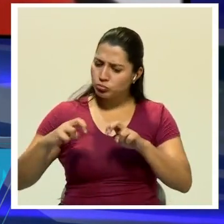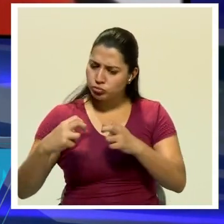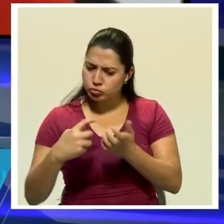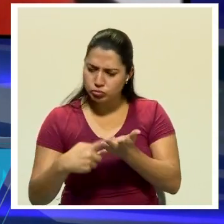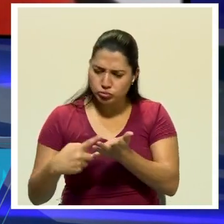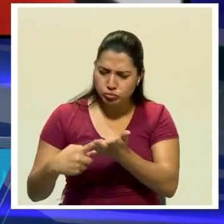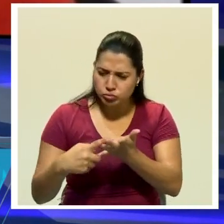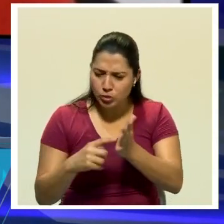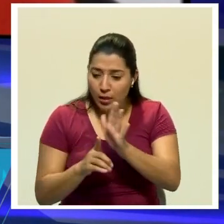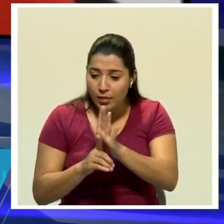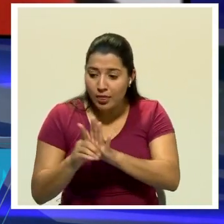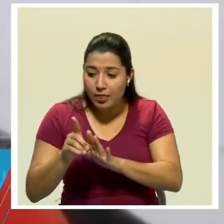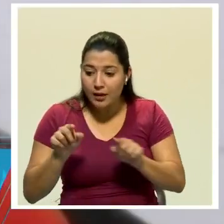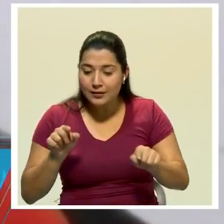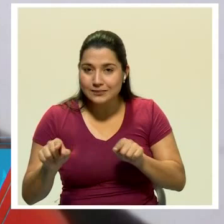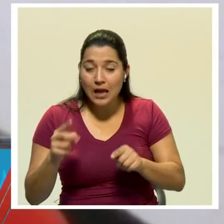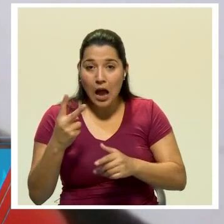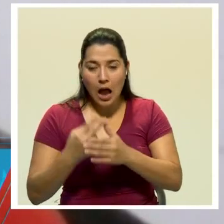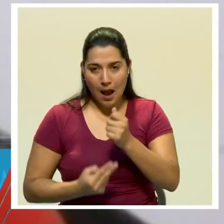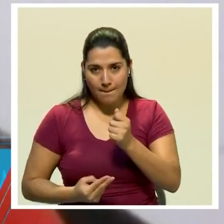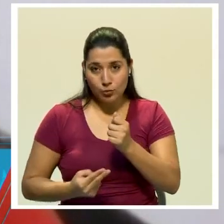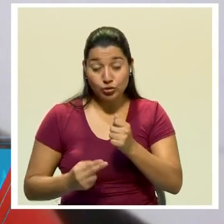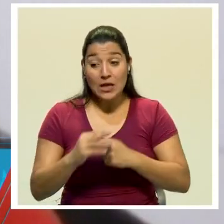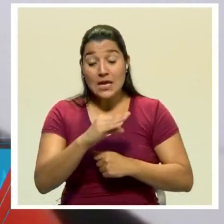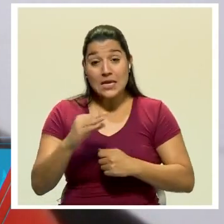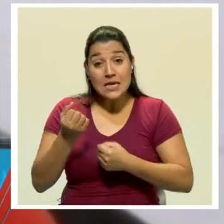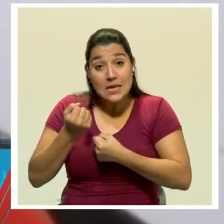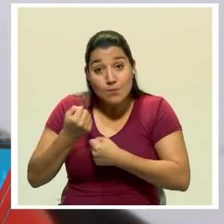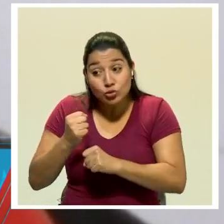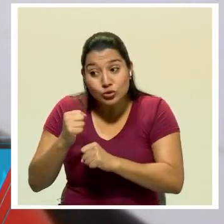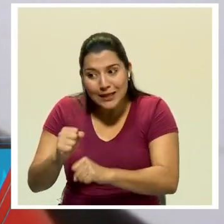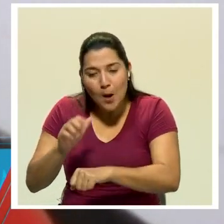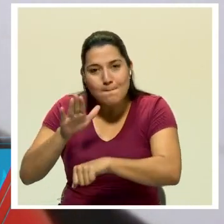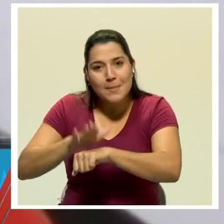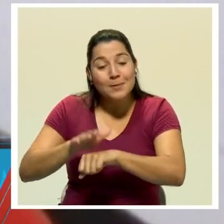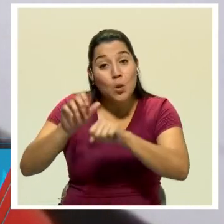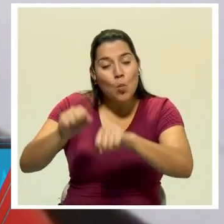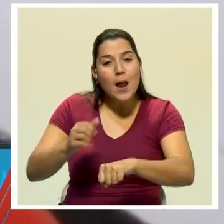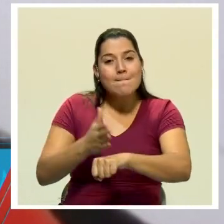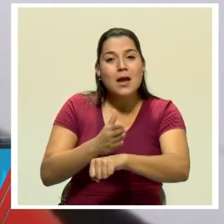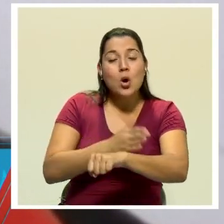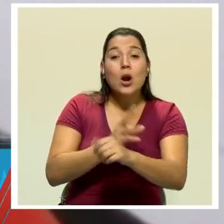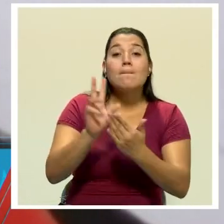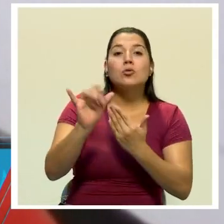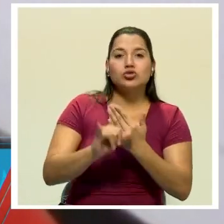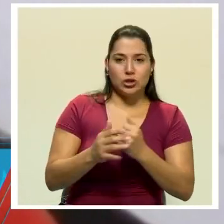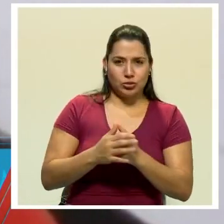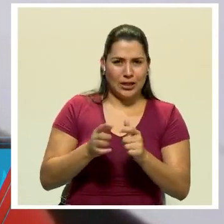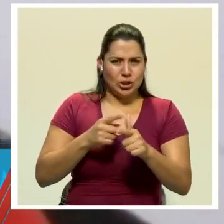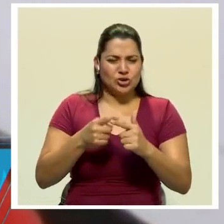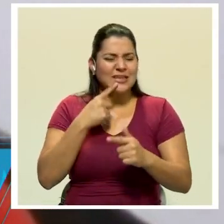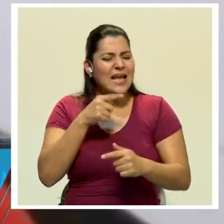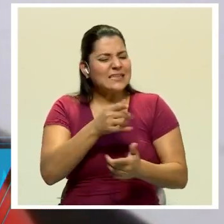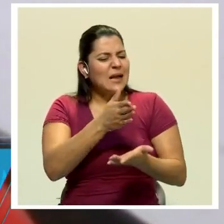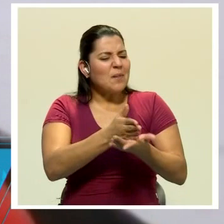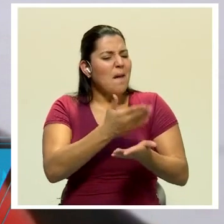las municipalidades nos dieron la oportunidad de mejorar el proyecto diciendo, esta estación mejor no la ponga aquí,